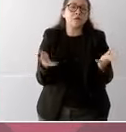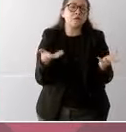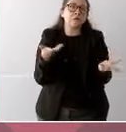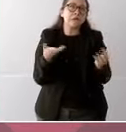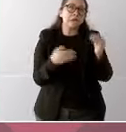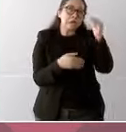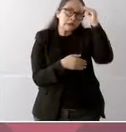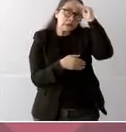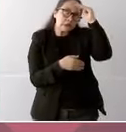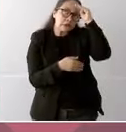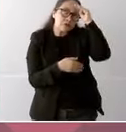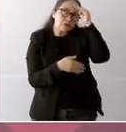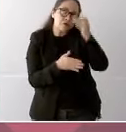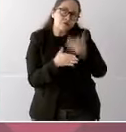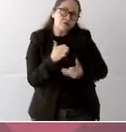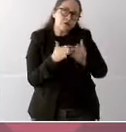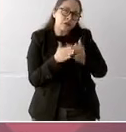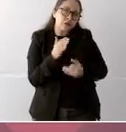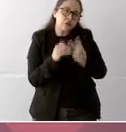quedan nada más